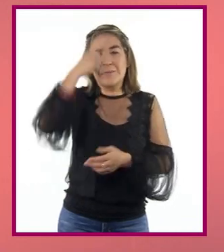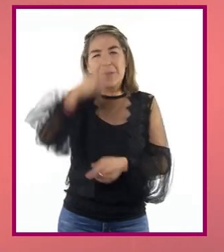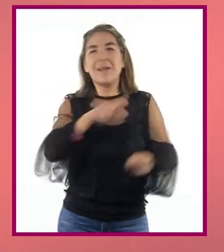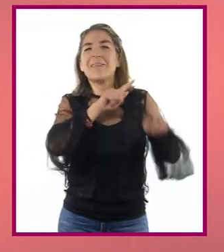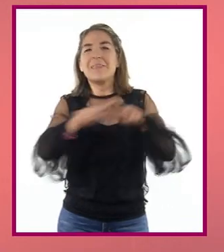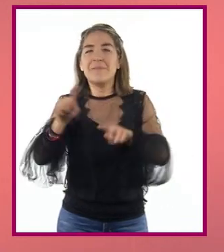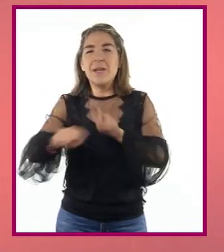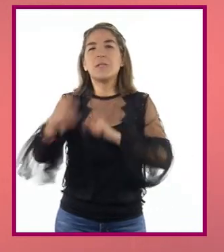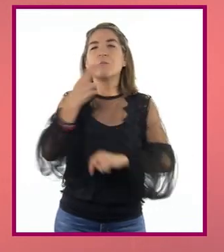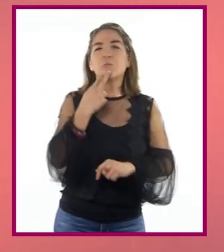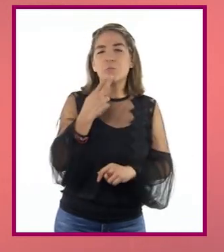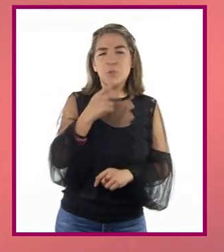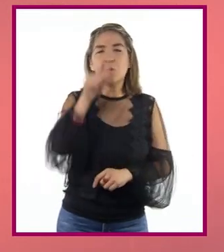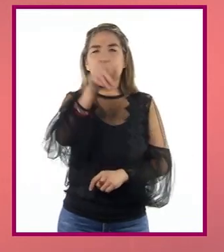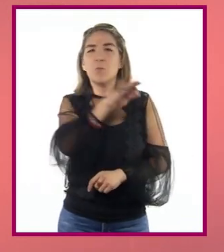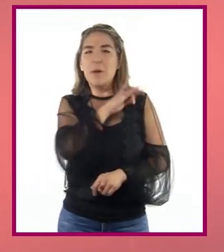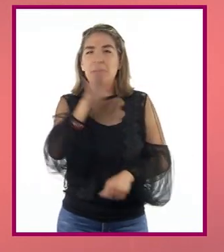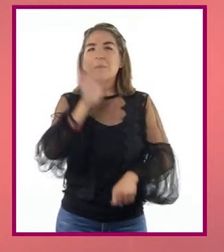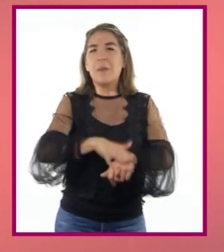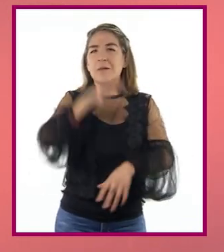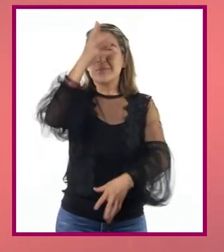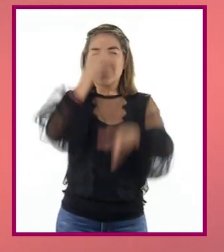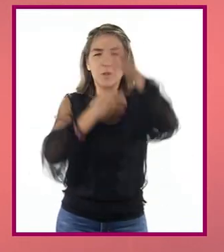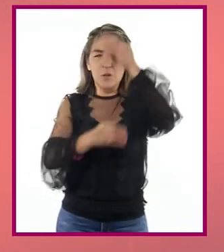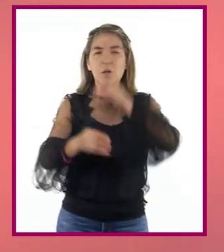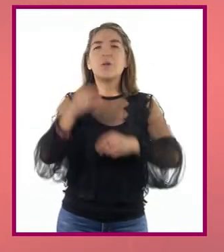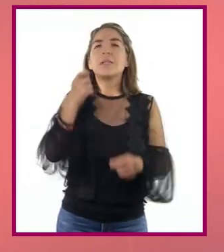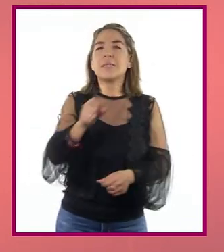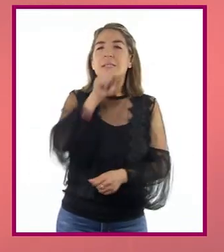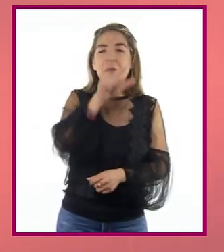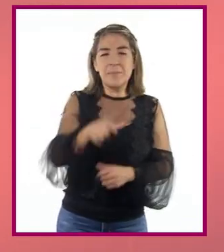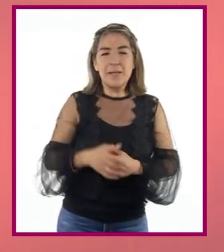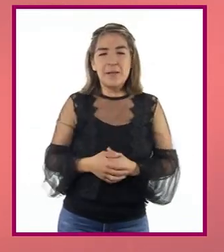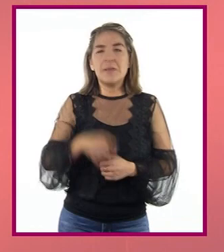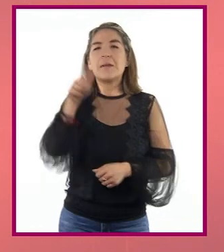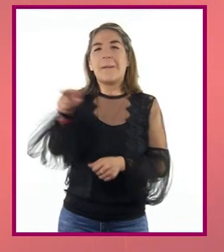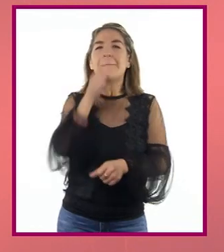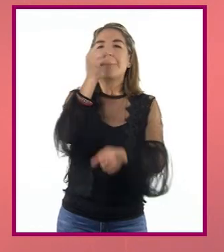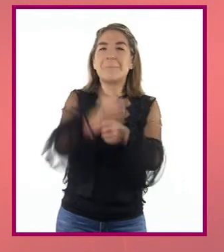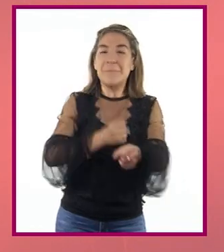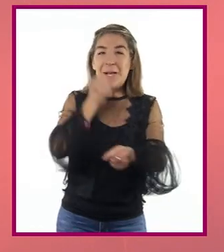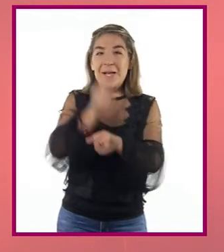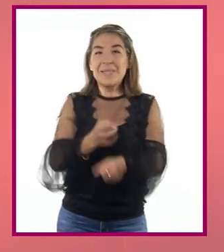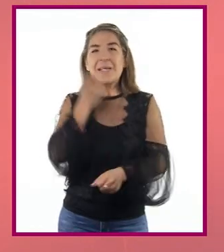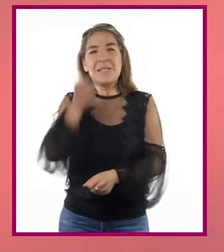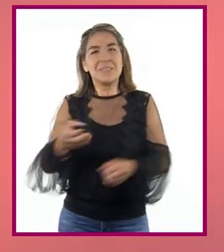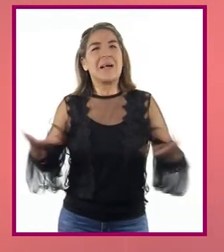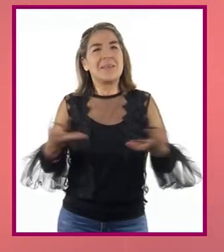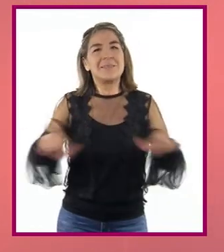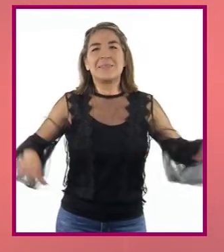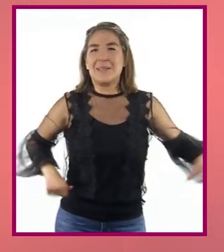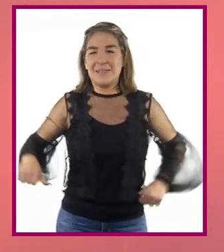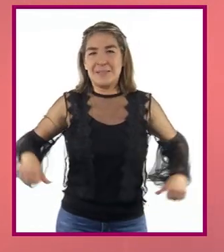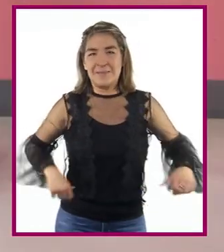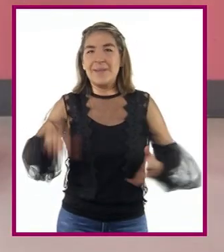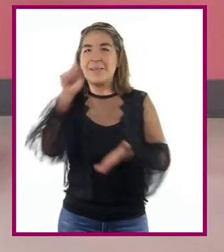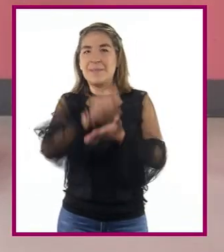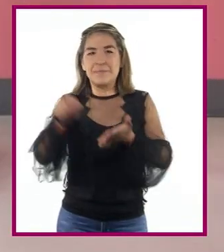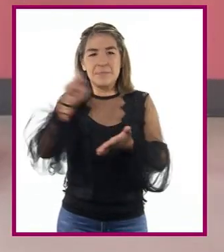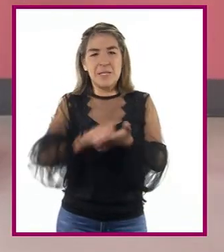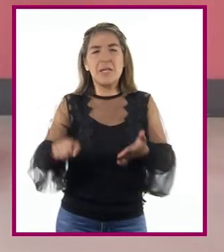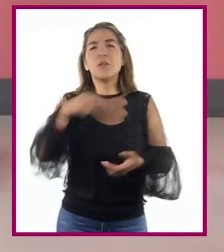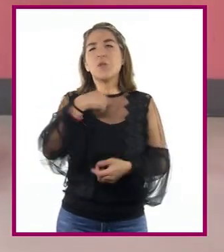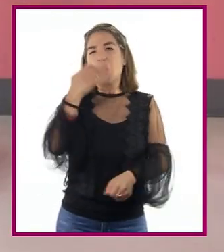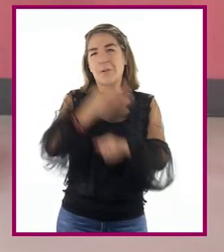distintos usos. Pueden enriquecer el conocimiento y sobre todo la práctica de estos escritos. Es más, se